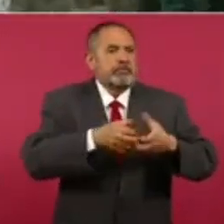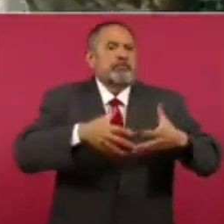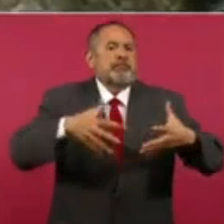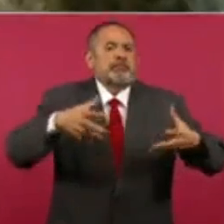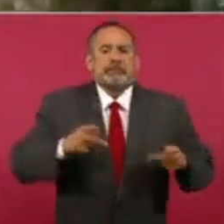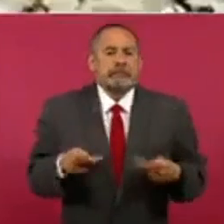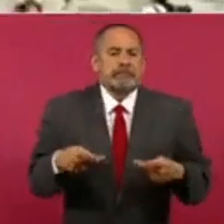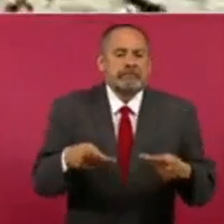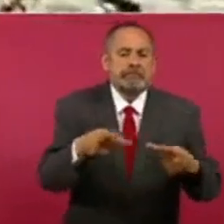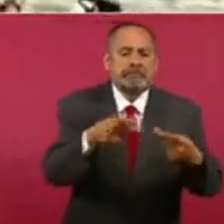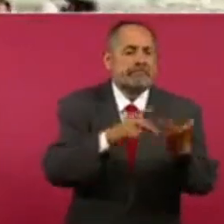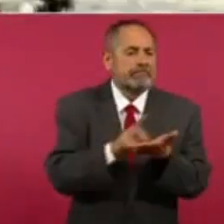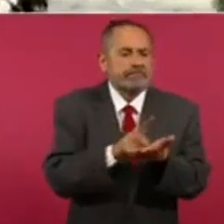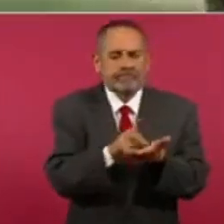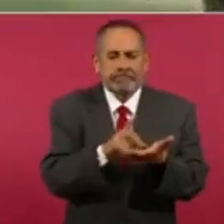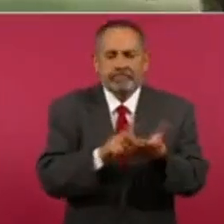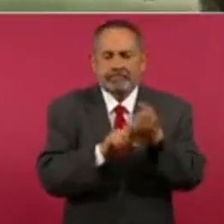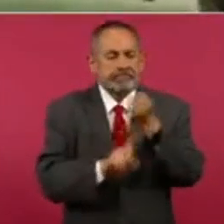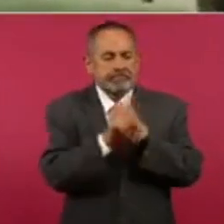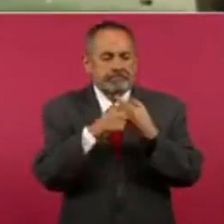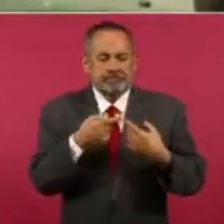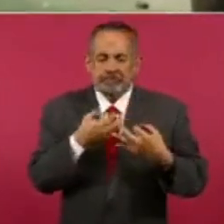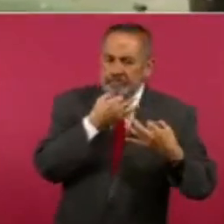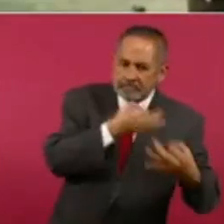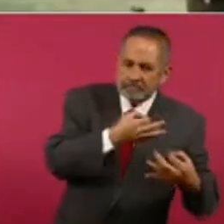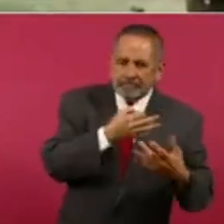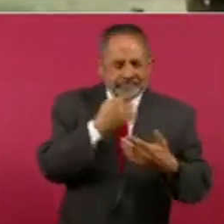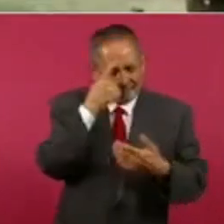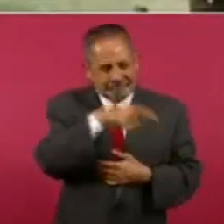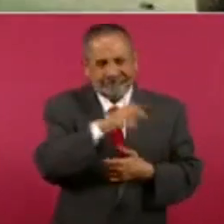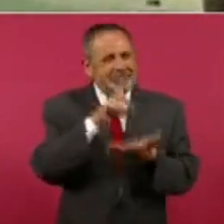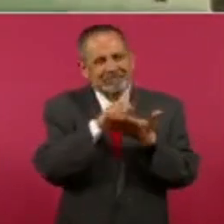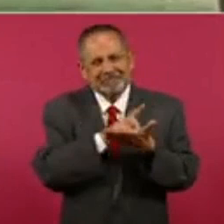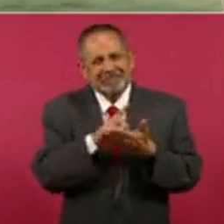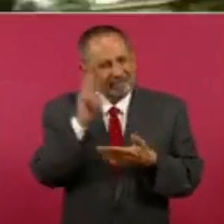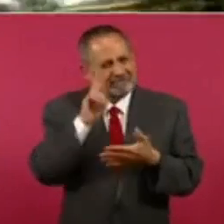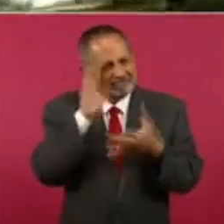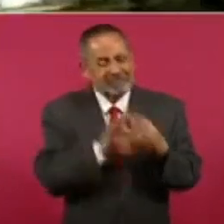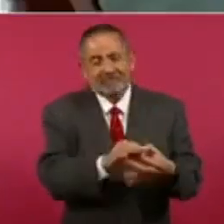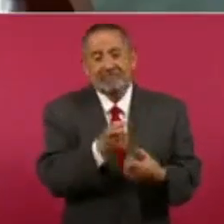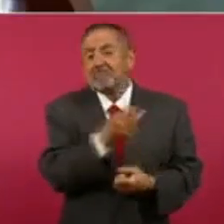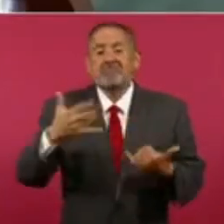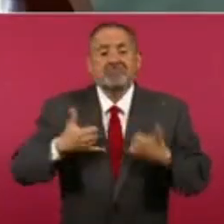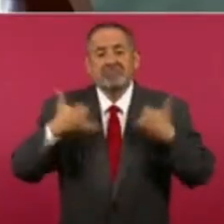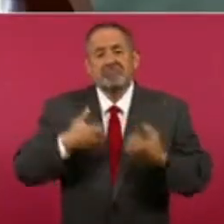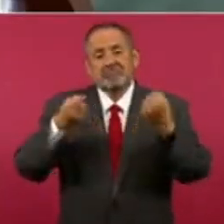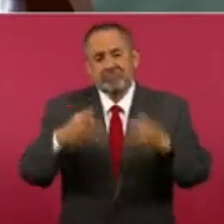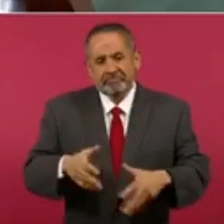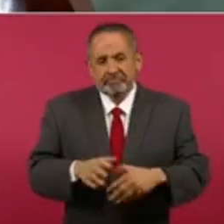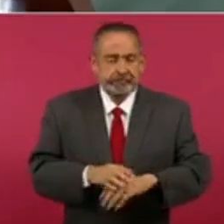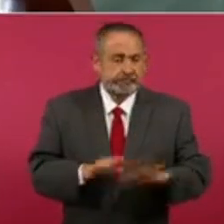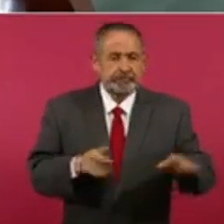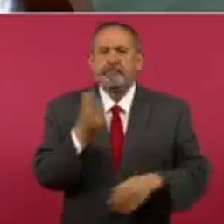que actualmente provoca un grave problema de adicciones a las drogas sintéticas, principalmente entre la juventud. De esta forma,